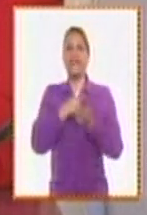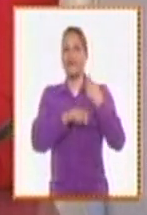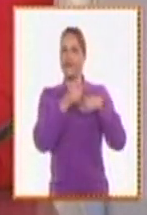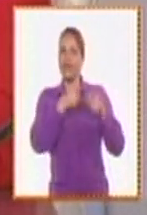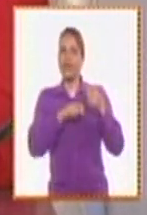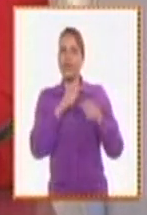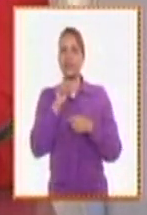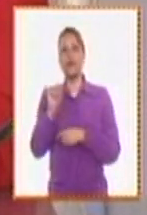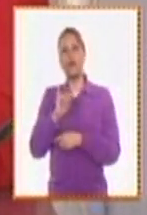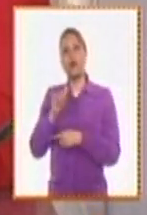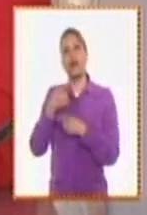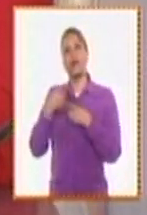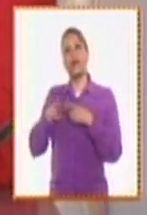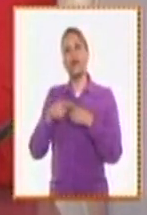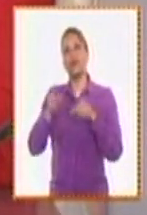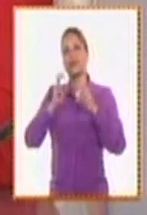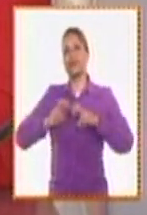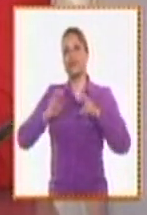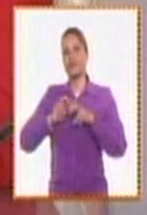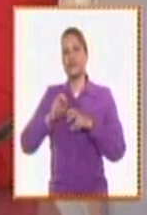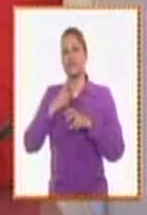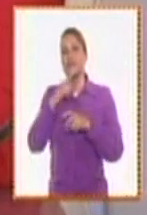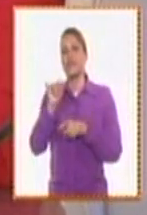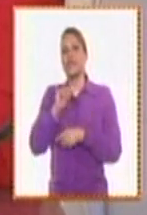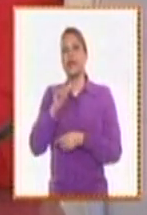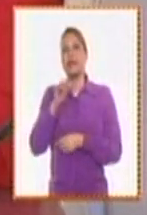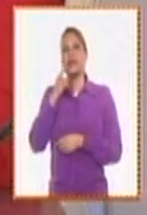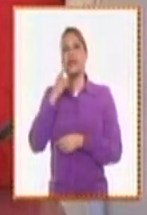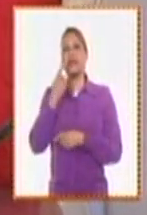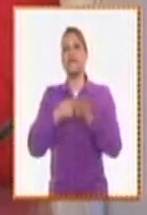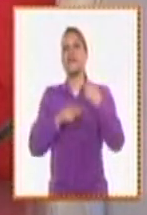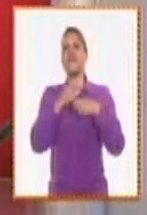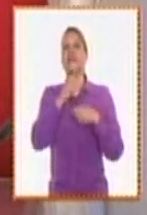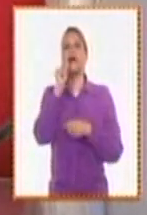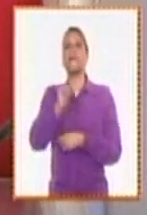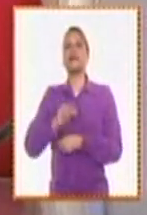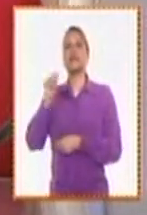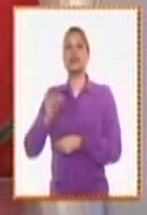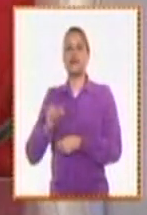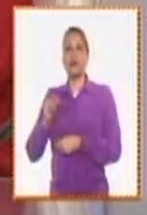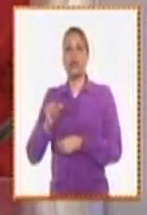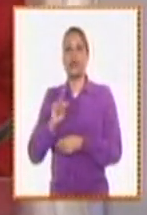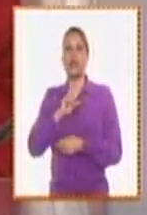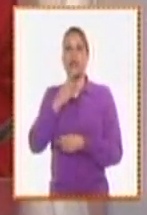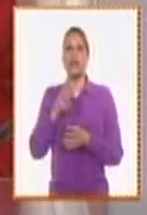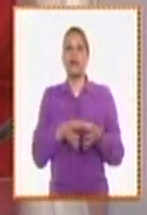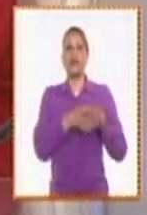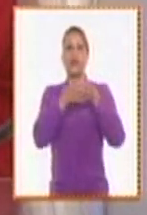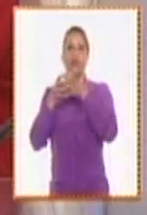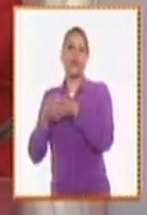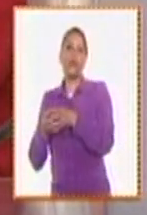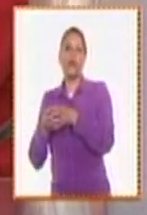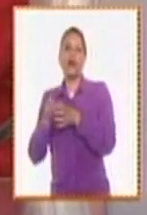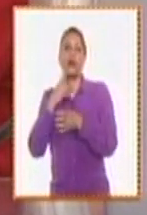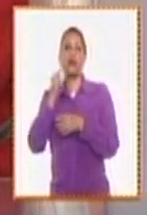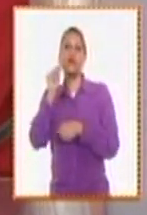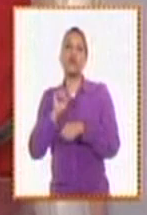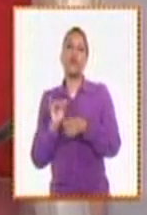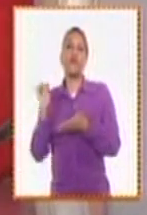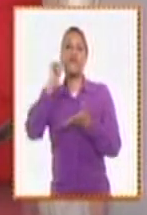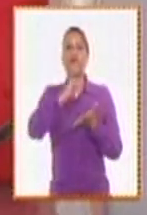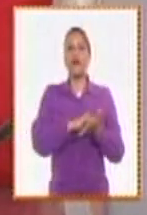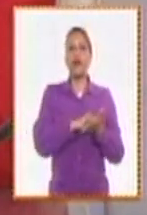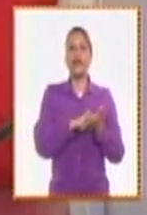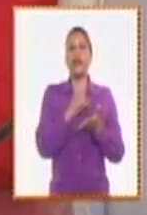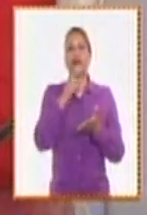al final también traficantes de droga y también trafican personas. En un viaje vienen a traer la droga y se llevan a las